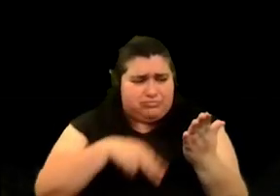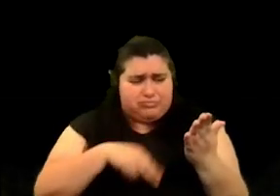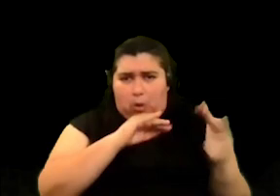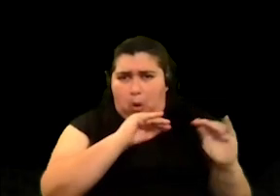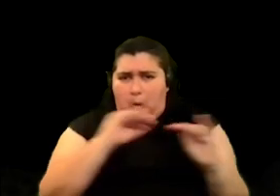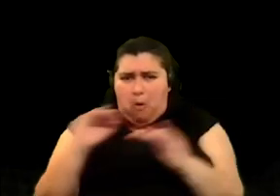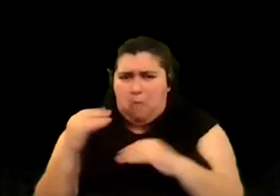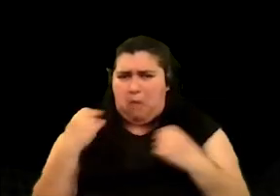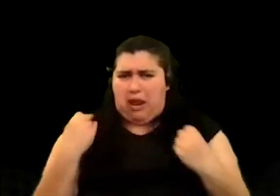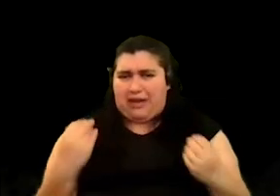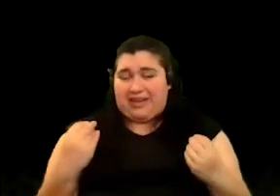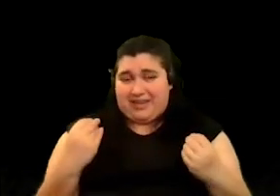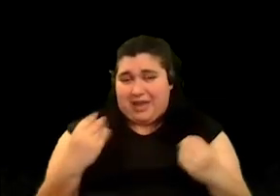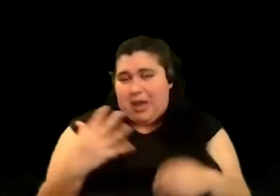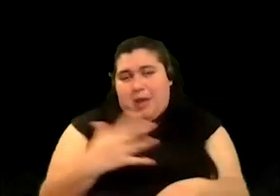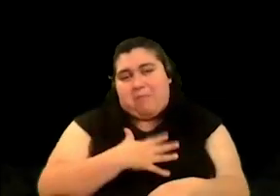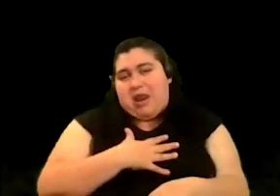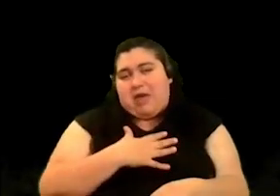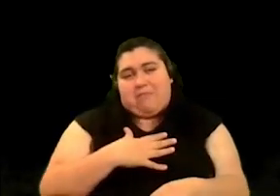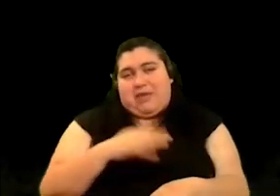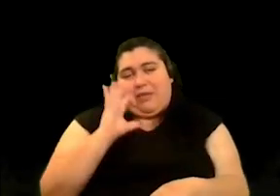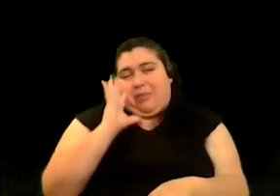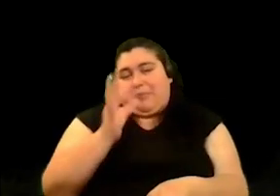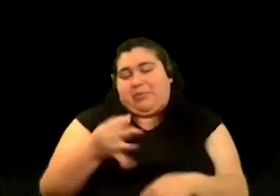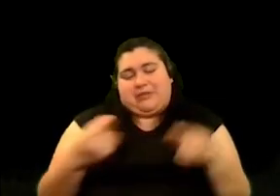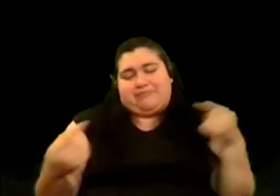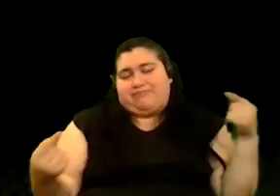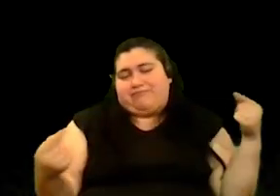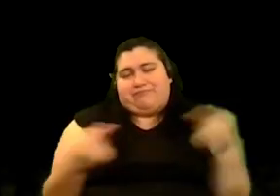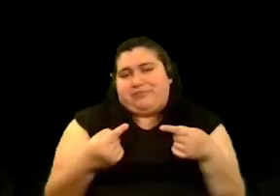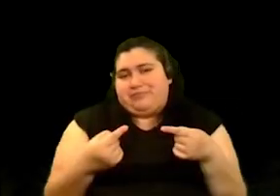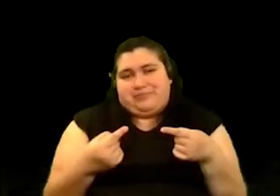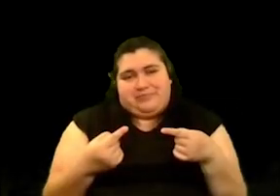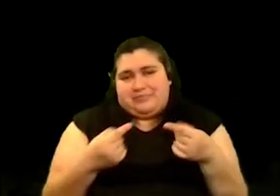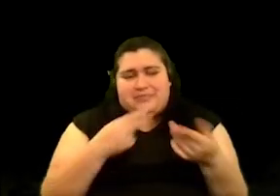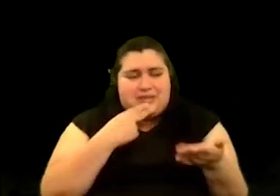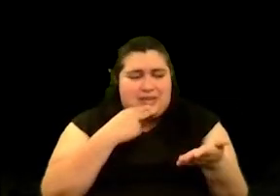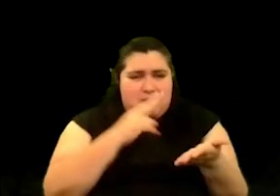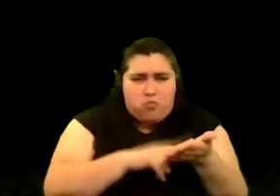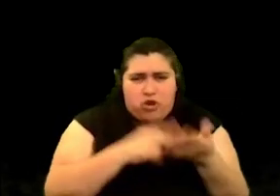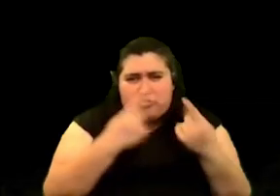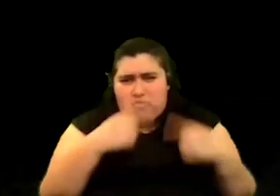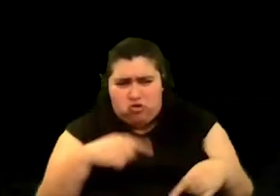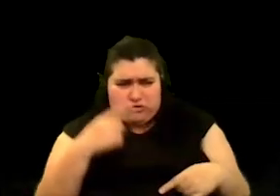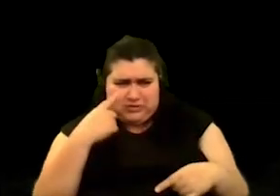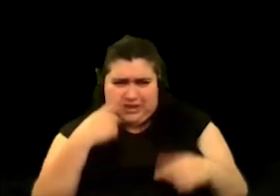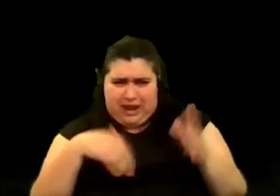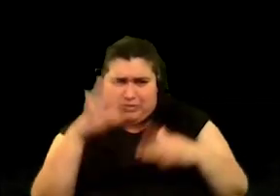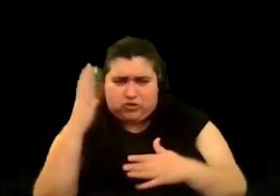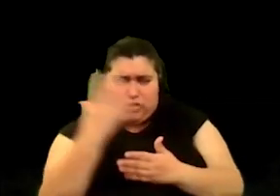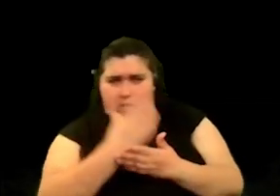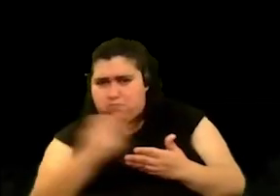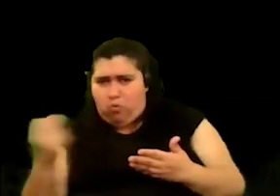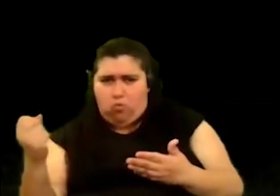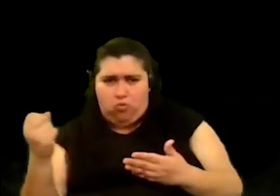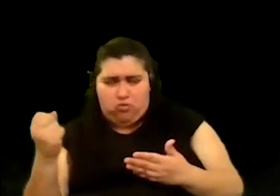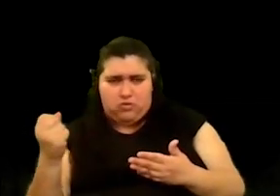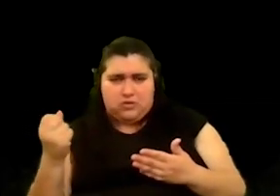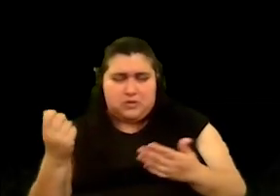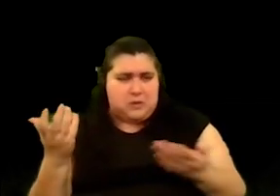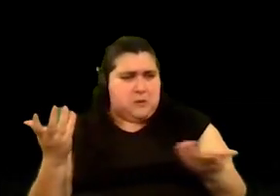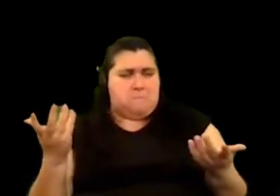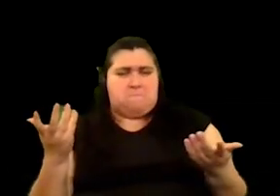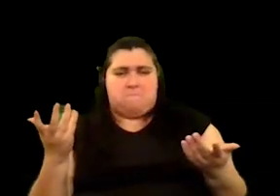a pensar, lo hizo Echegaray. En su momento dijo, pará, acá me están ahuecando las bases imponibles y más del 90% se queda con los dólares en la mano,